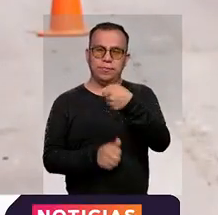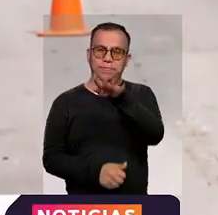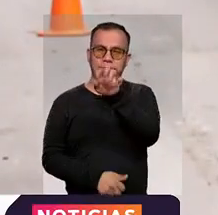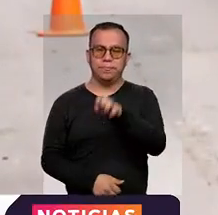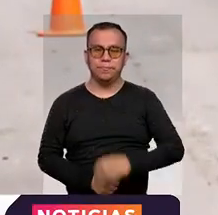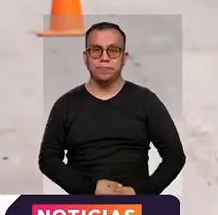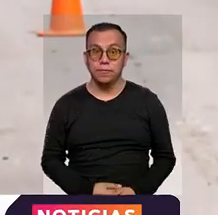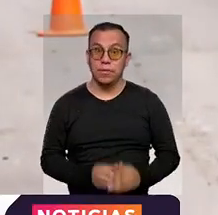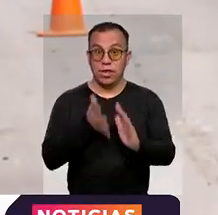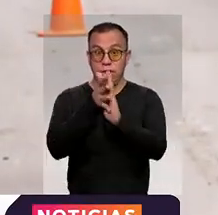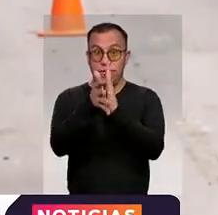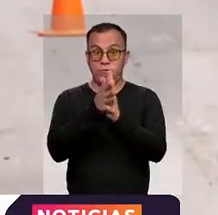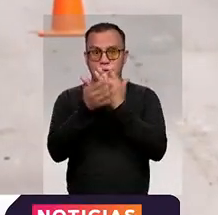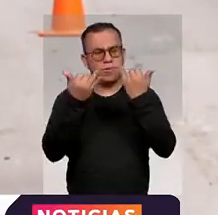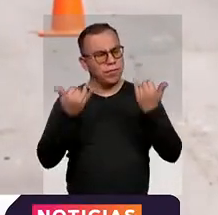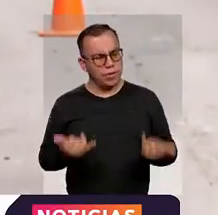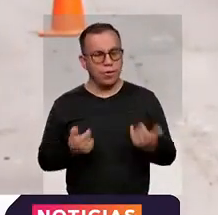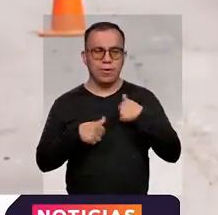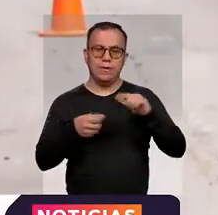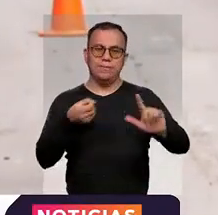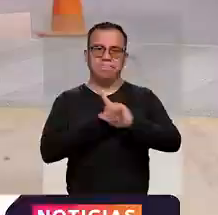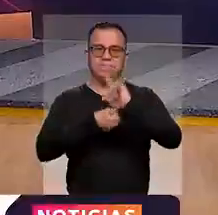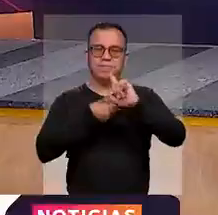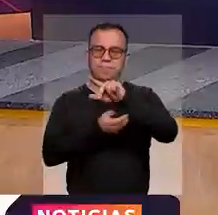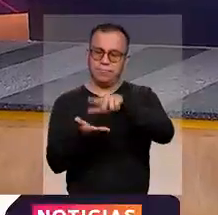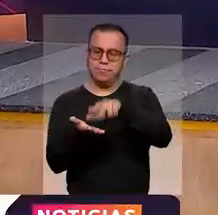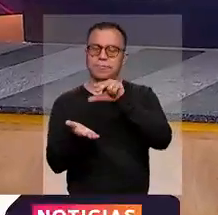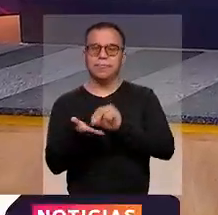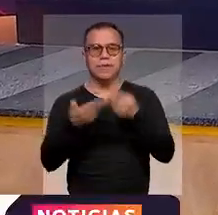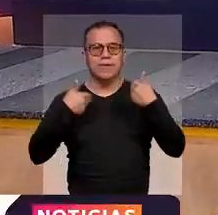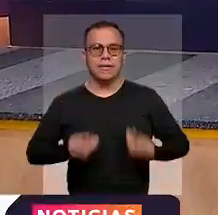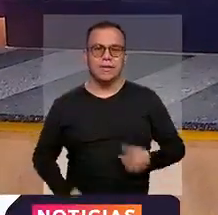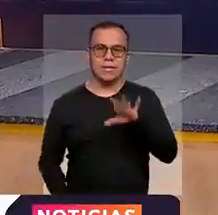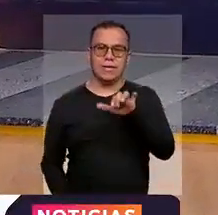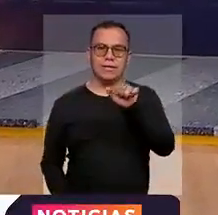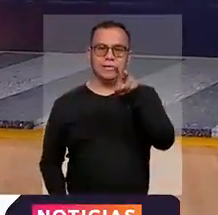19. Es la información que registramos de la localidad de Puente Aranda. Cristian León, Noticias Capital.